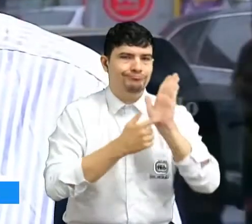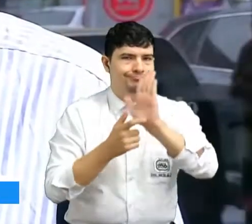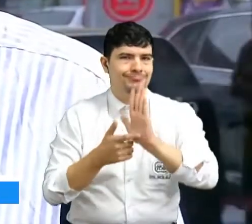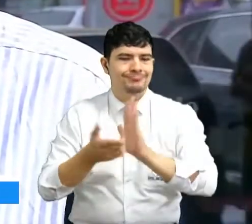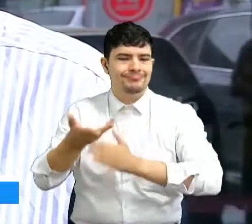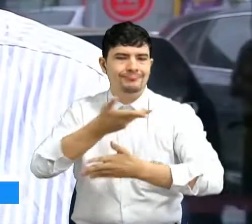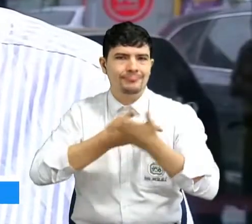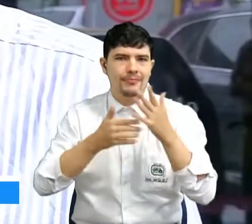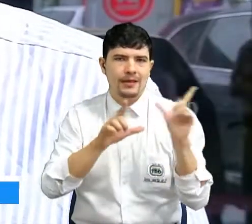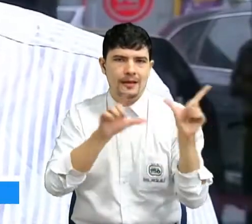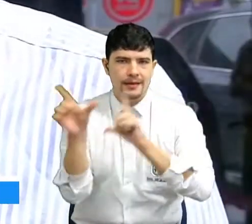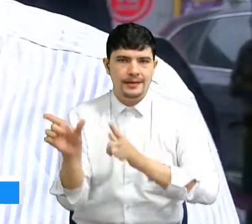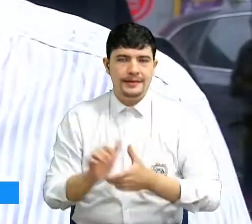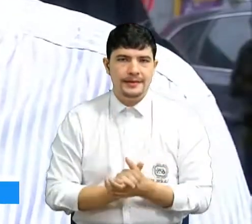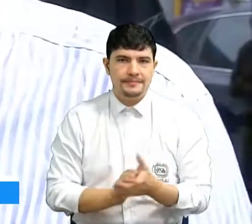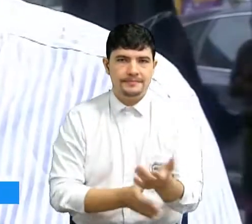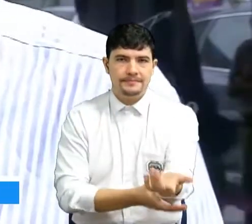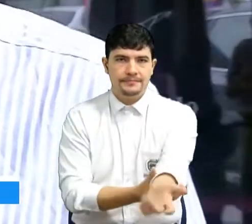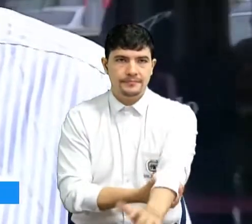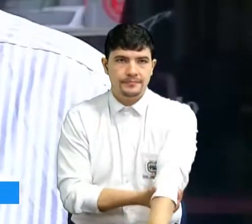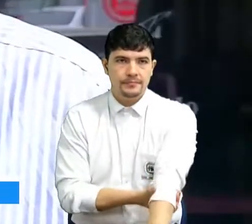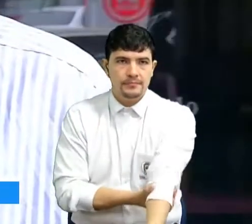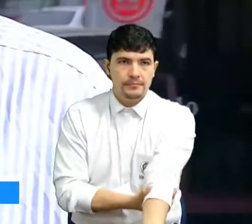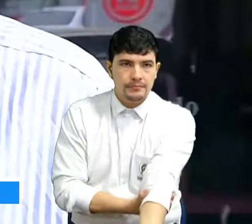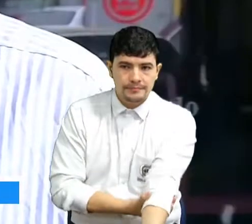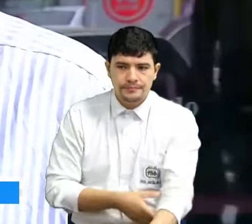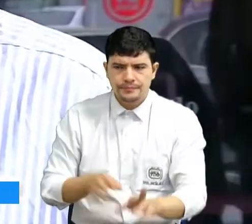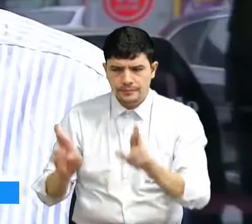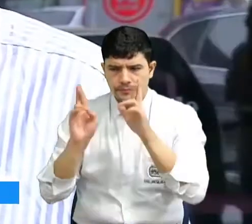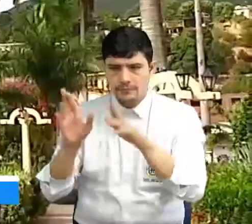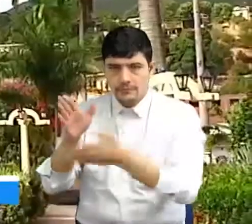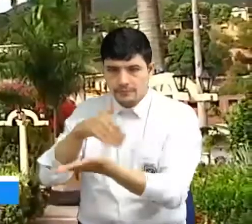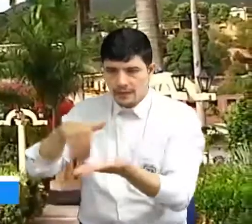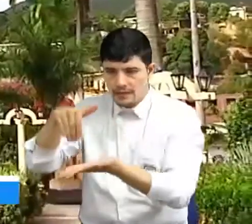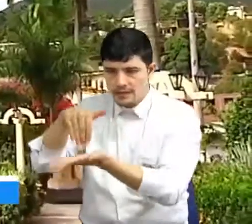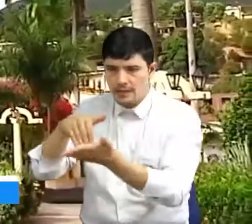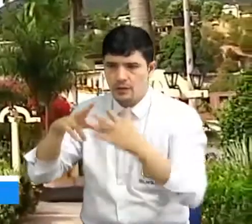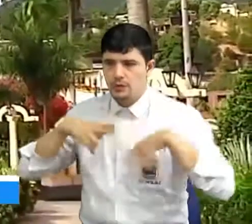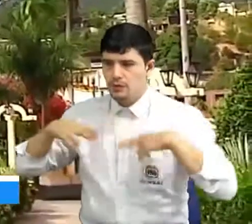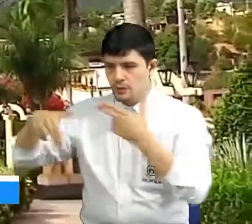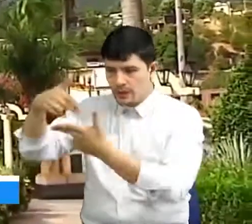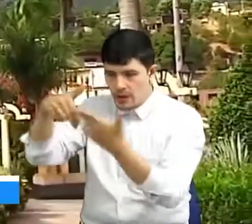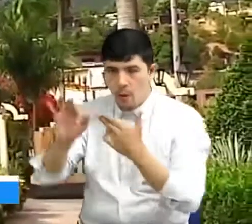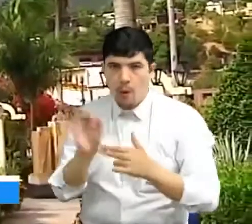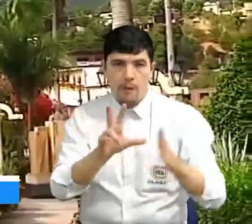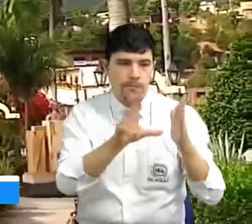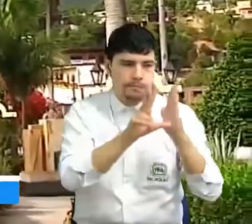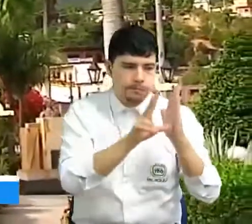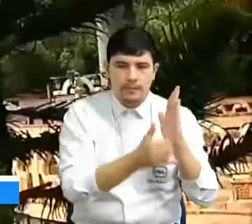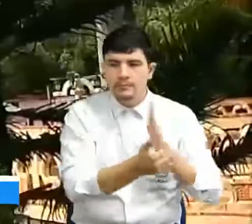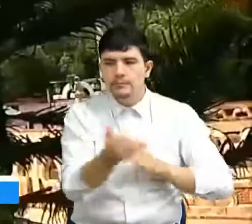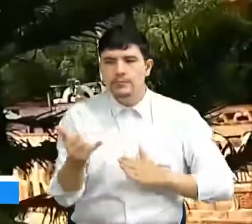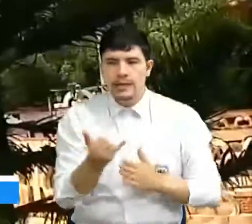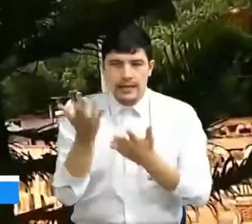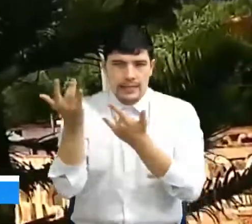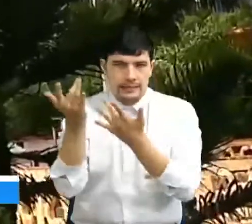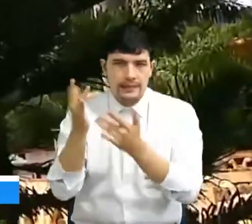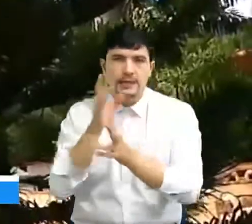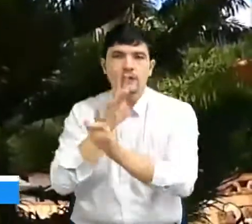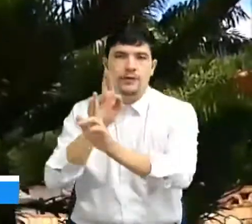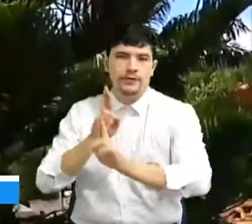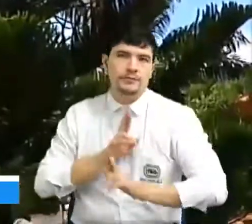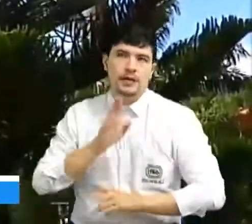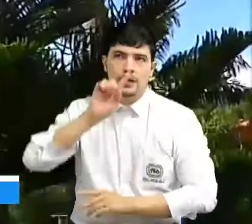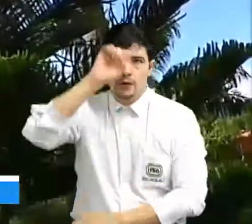34 centros de los peajes o de hoteles turísticos están a la espera de las decisiones que tome el gobierno central